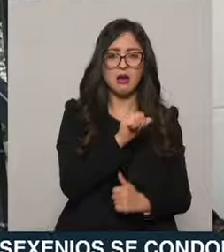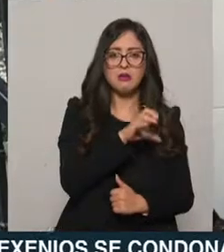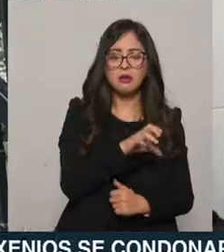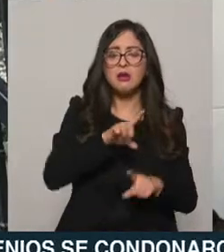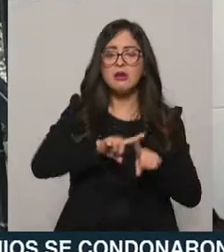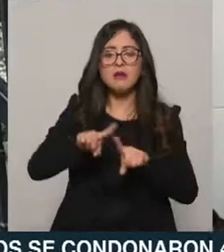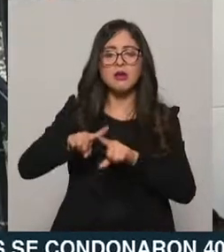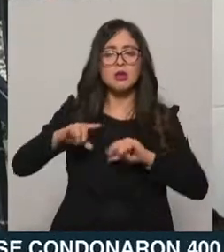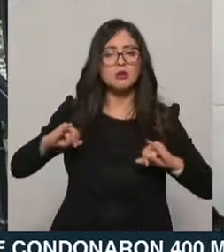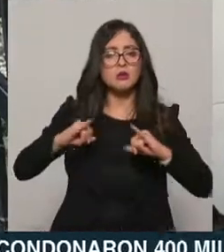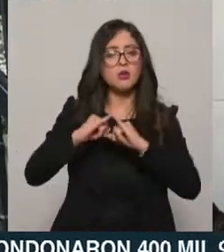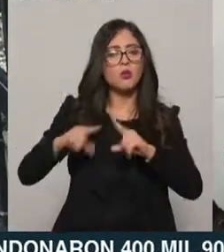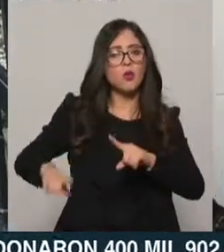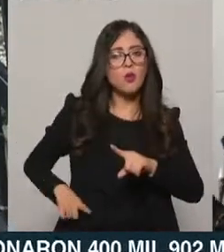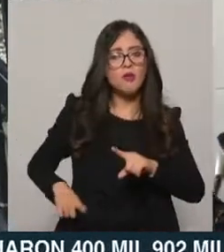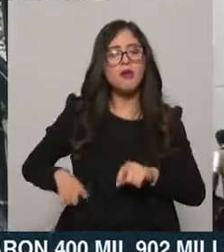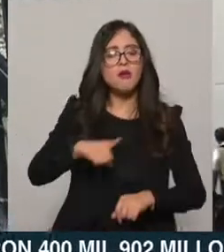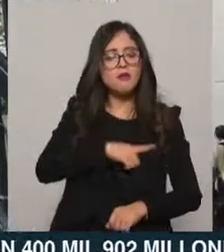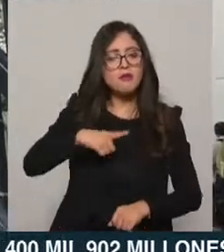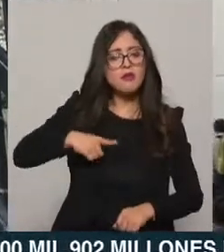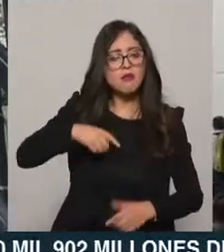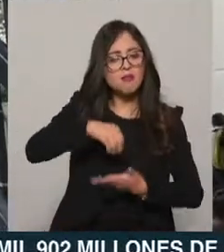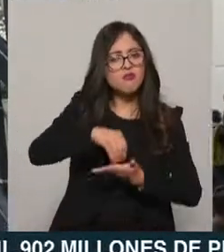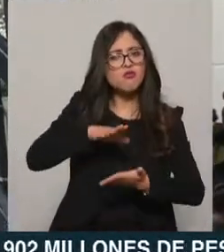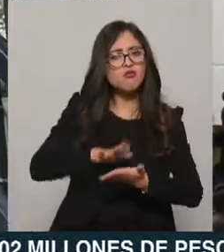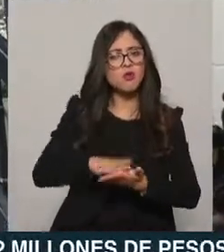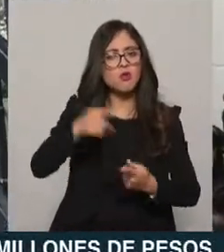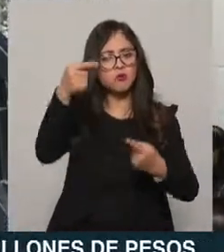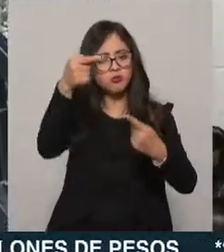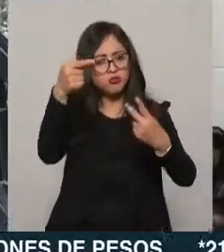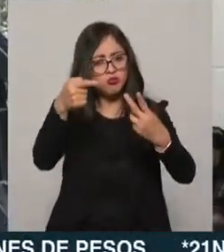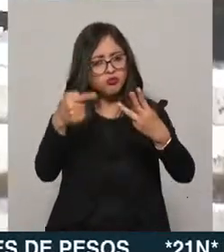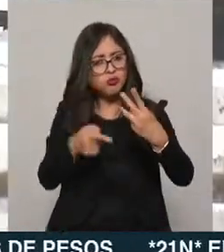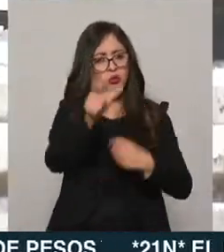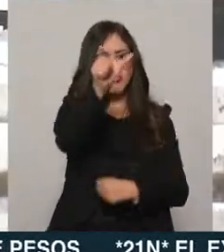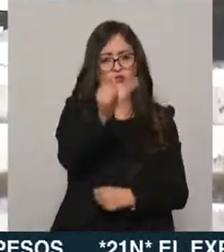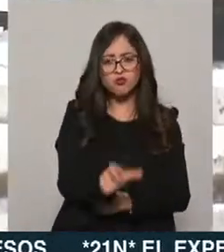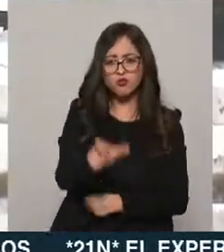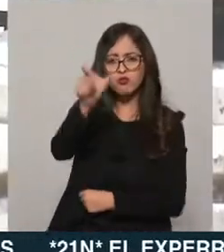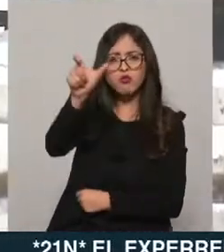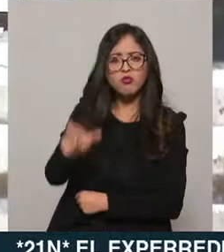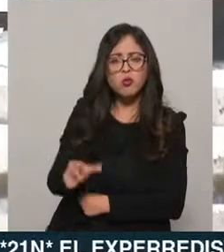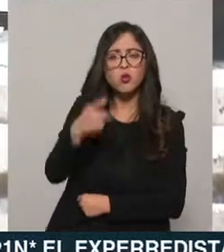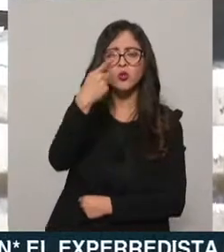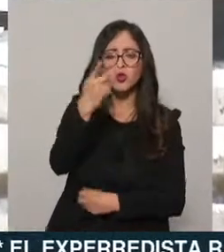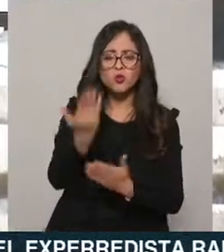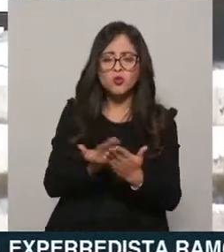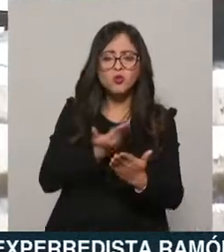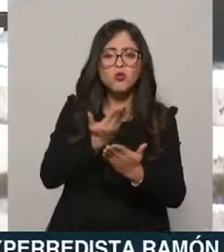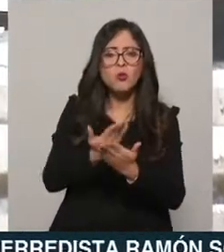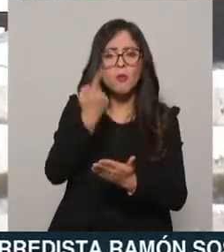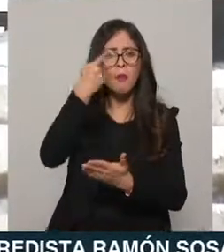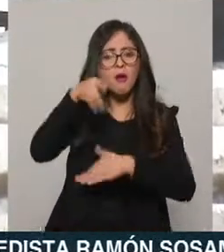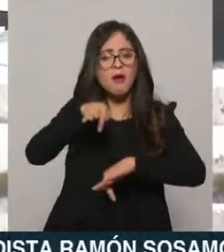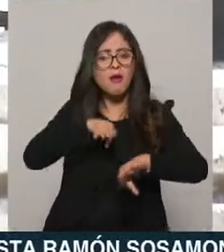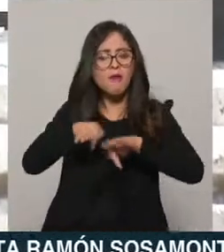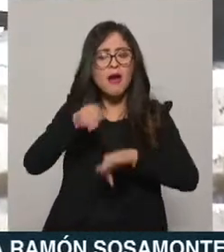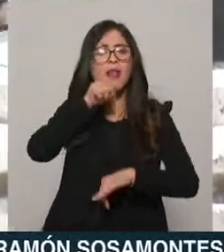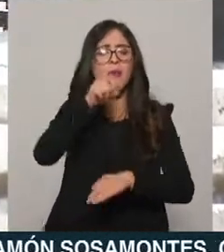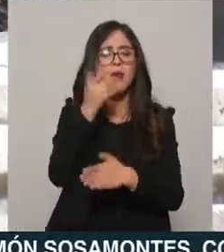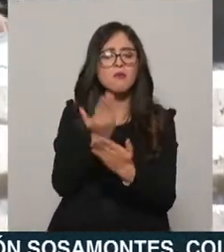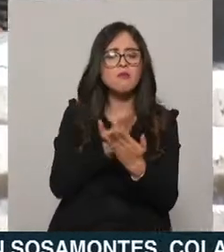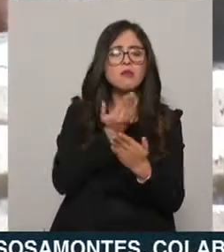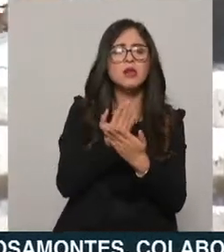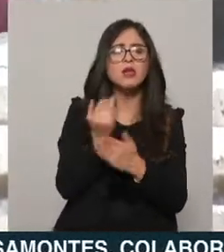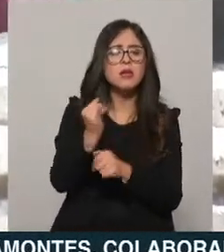instituciones de gobierno quien tiene que marcar perfiles, protocolos de actuación, protocolos de investigación y